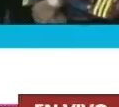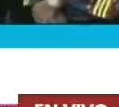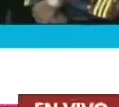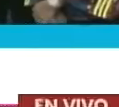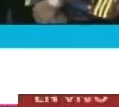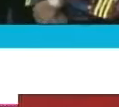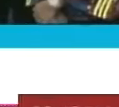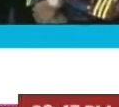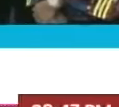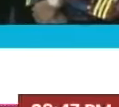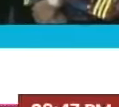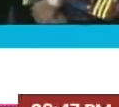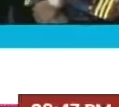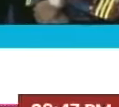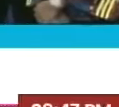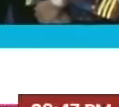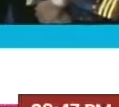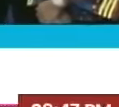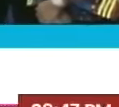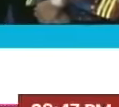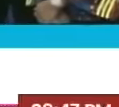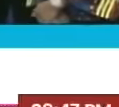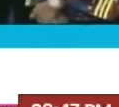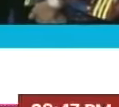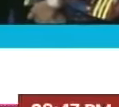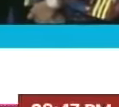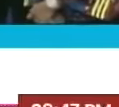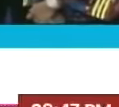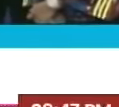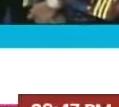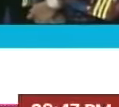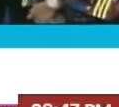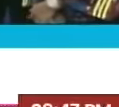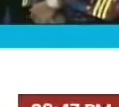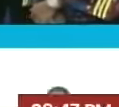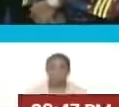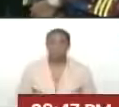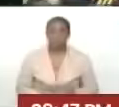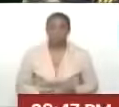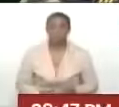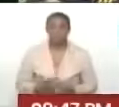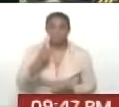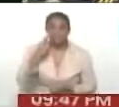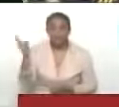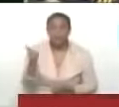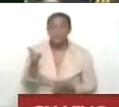pura energía, pura emoción. Amor profundo y una fuerza a